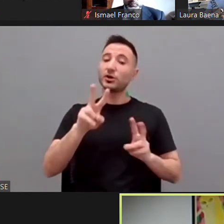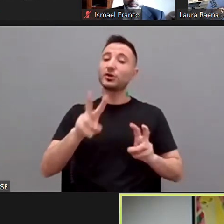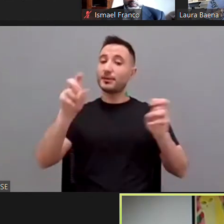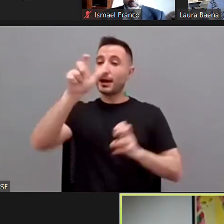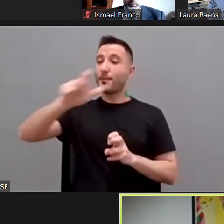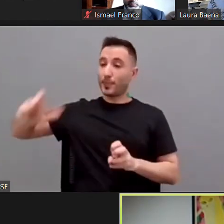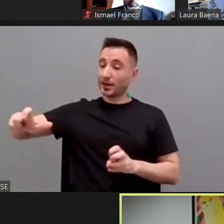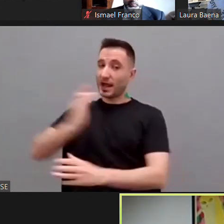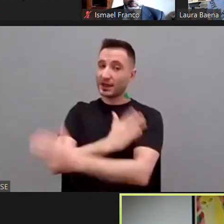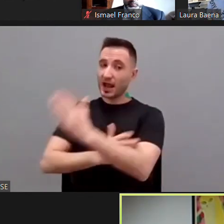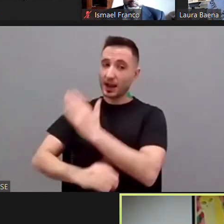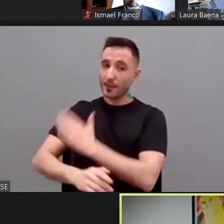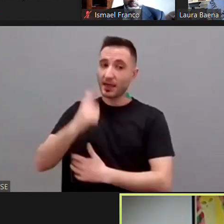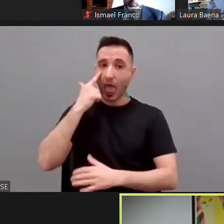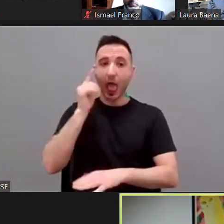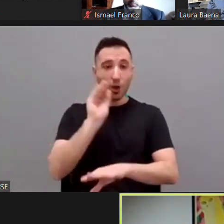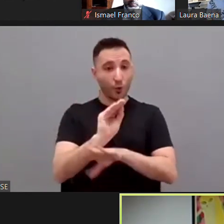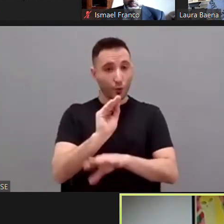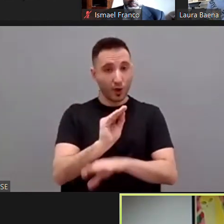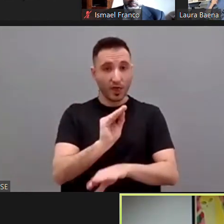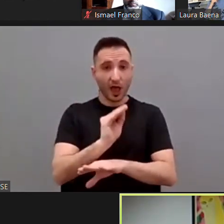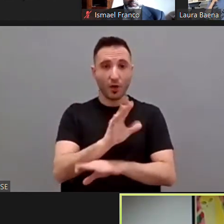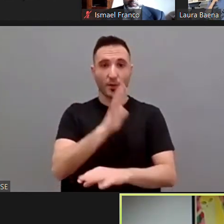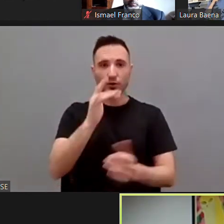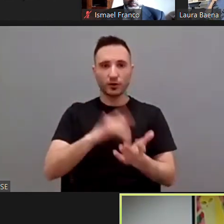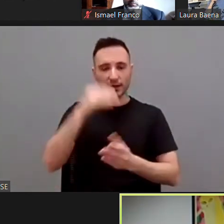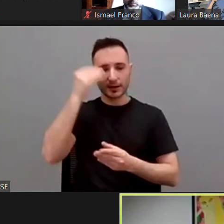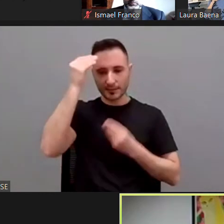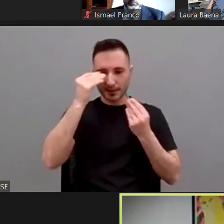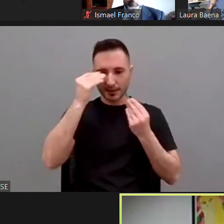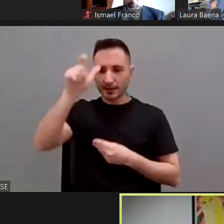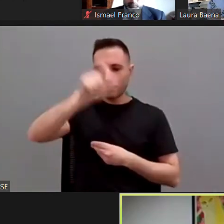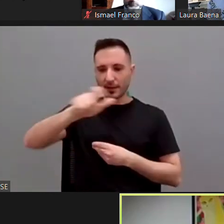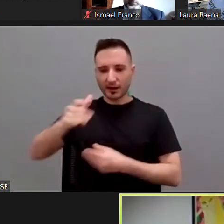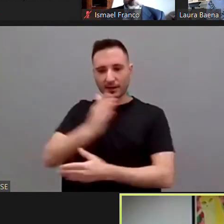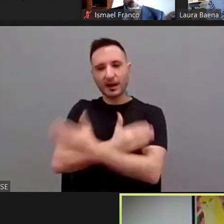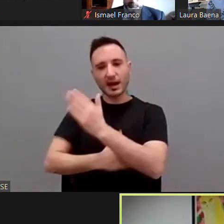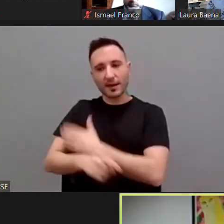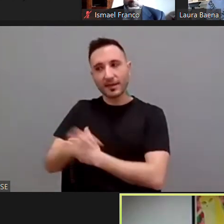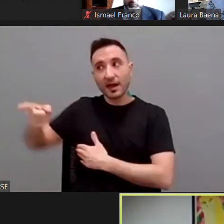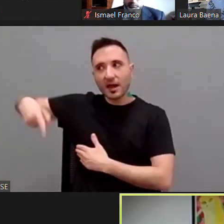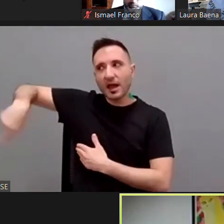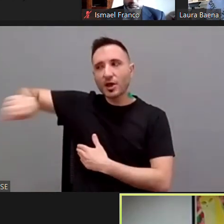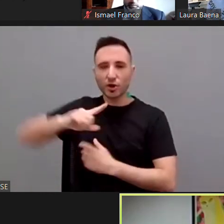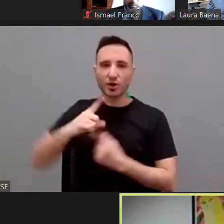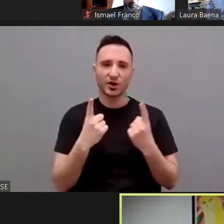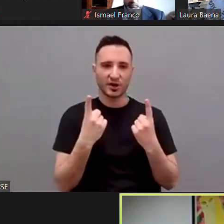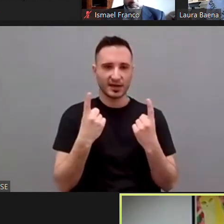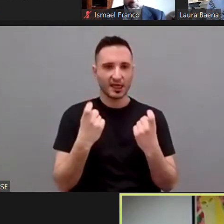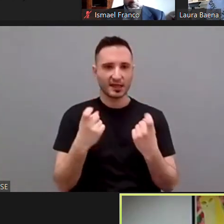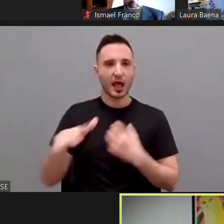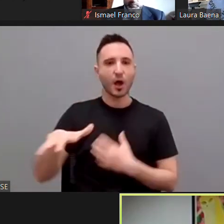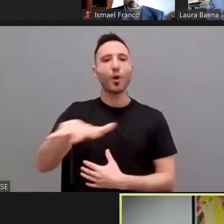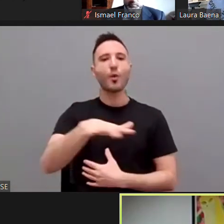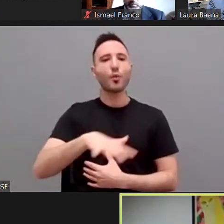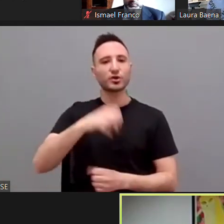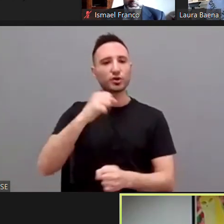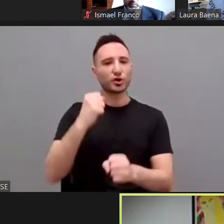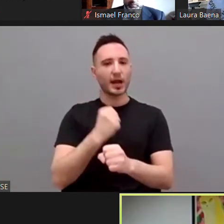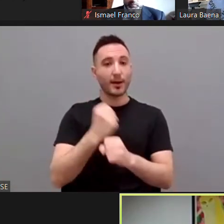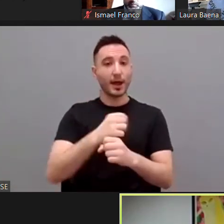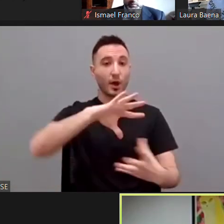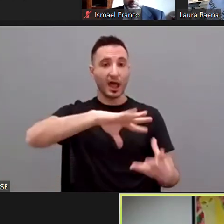que tener mucho cuidado, porque las empresas tienen que pensar que hay personas con discapacidad que necesitarán tener un puesto de trabajo adaptado